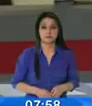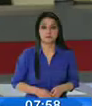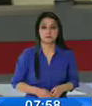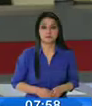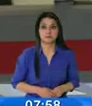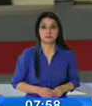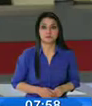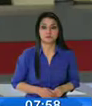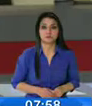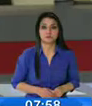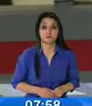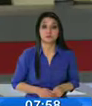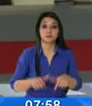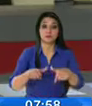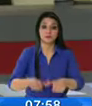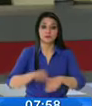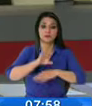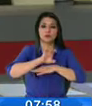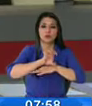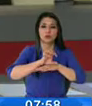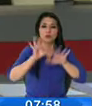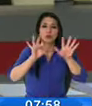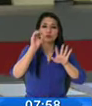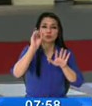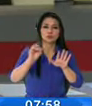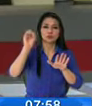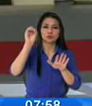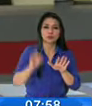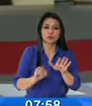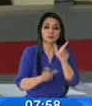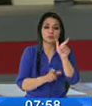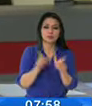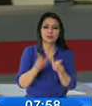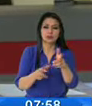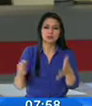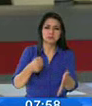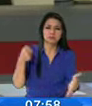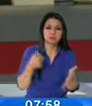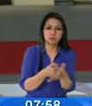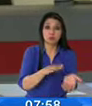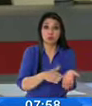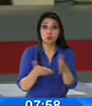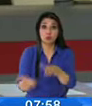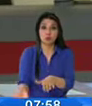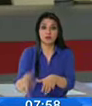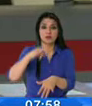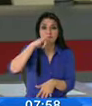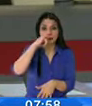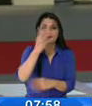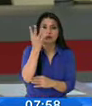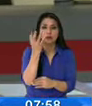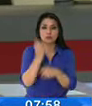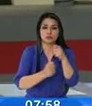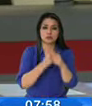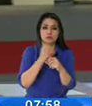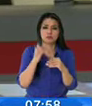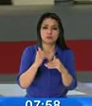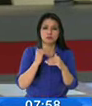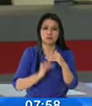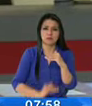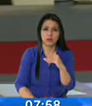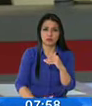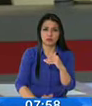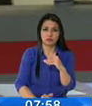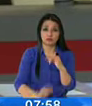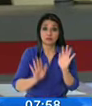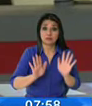Según estudios, en el Ecuador el 8% de muertos en accidentes de tránsito son niños menores de 14 años. Con el objetivo de modificar